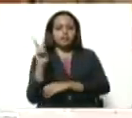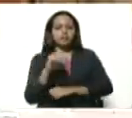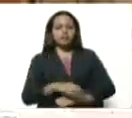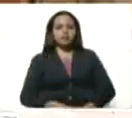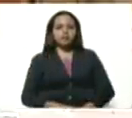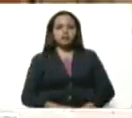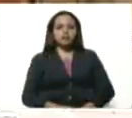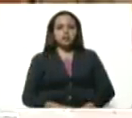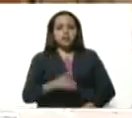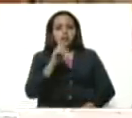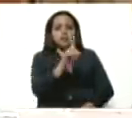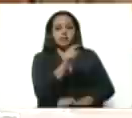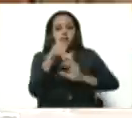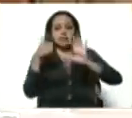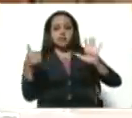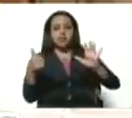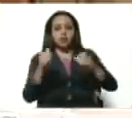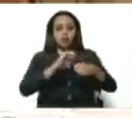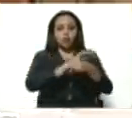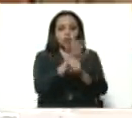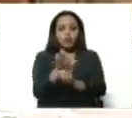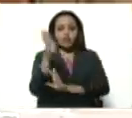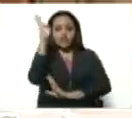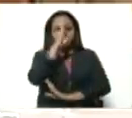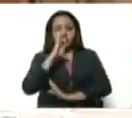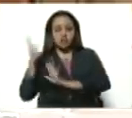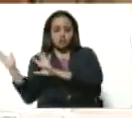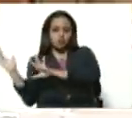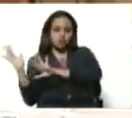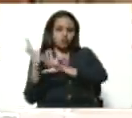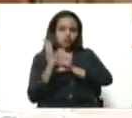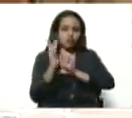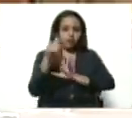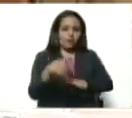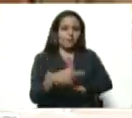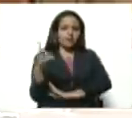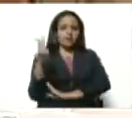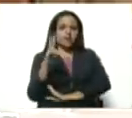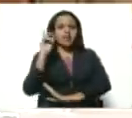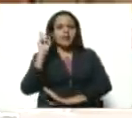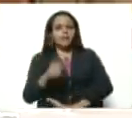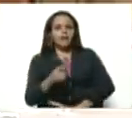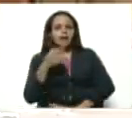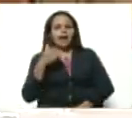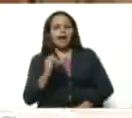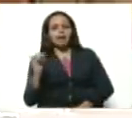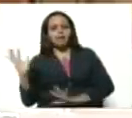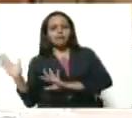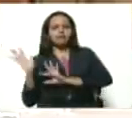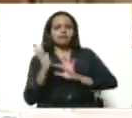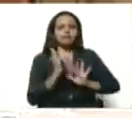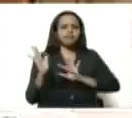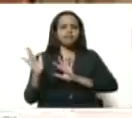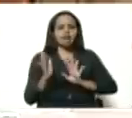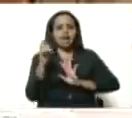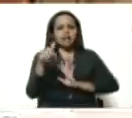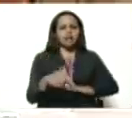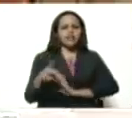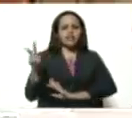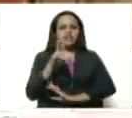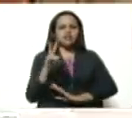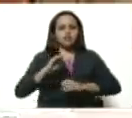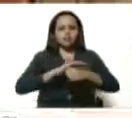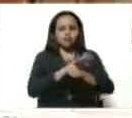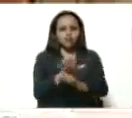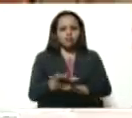16 casos de coronavirus en brasil también impactando la situación de la pandemia